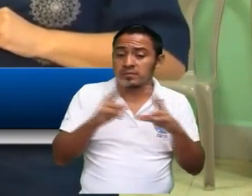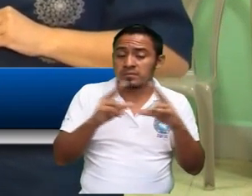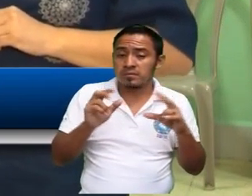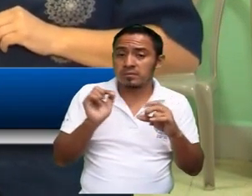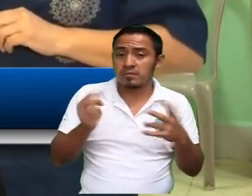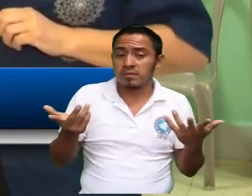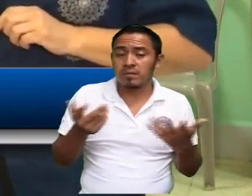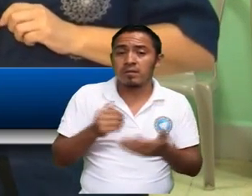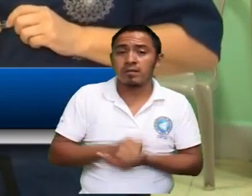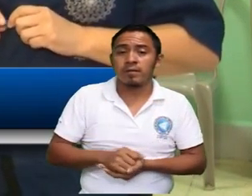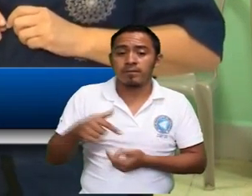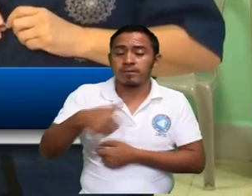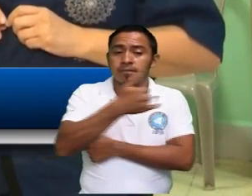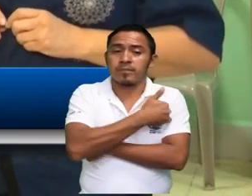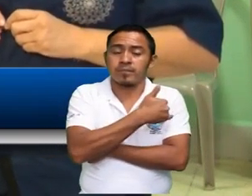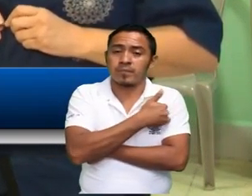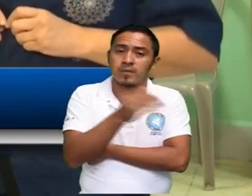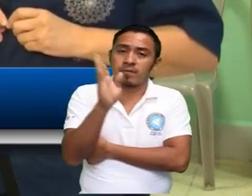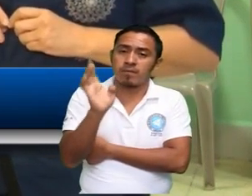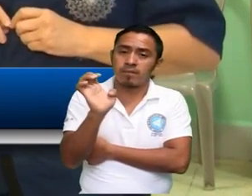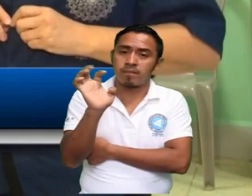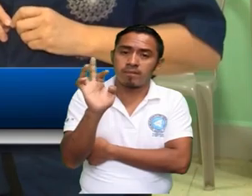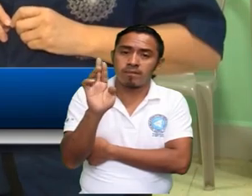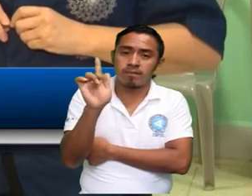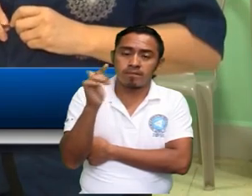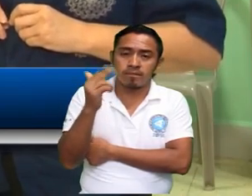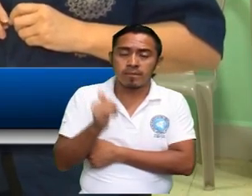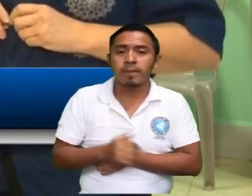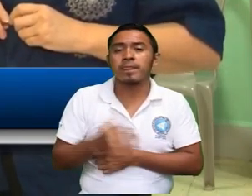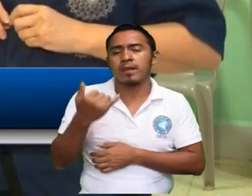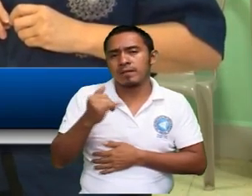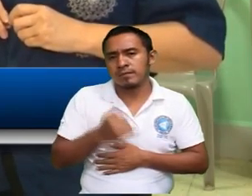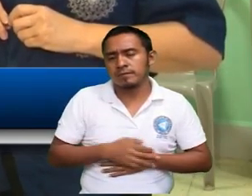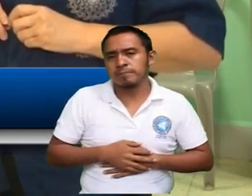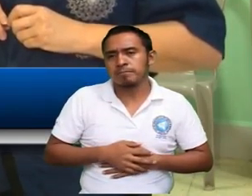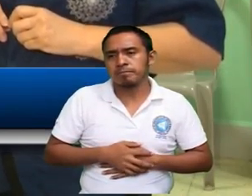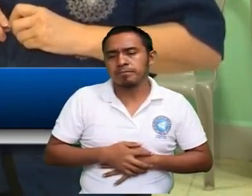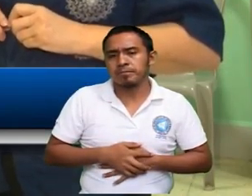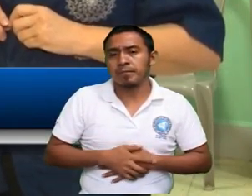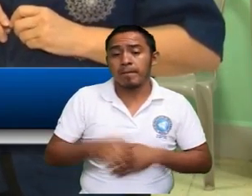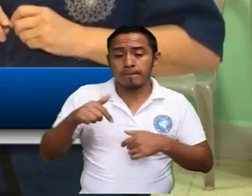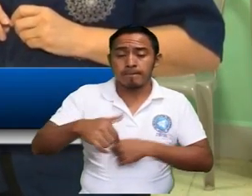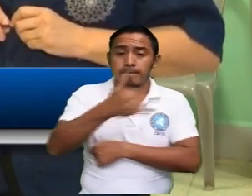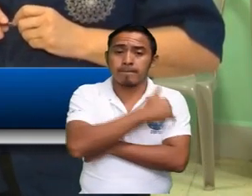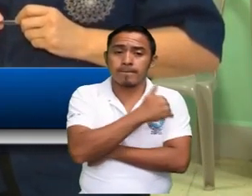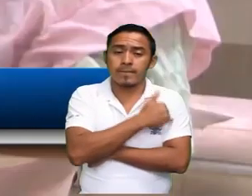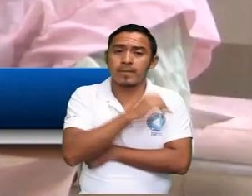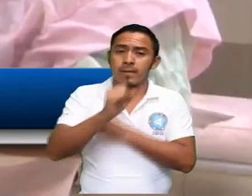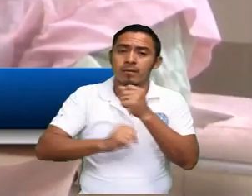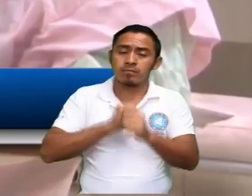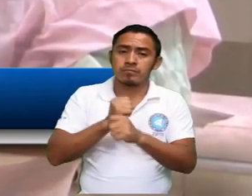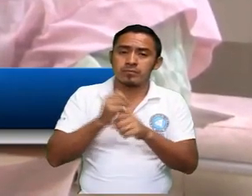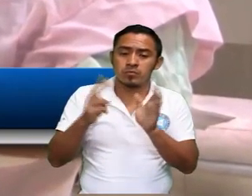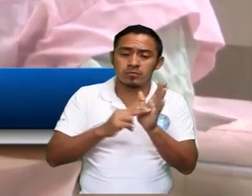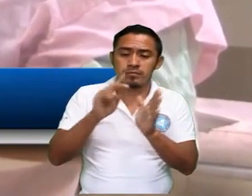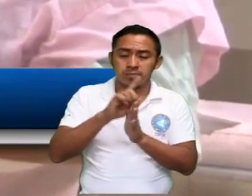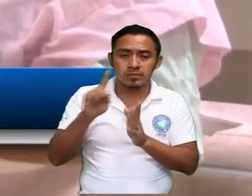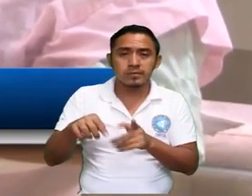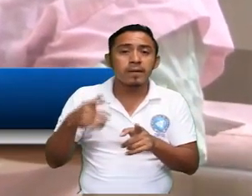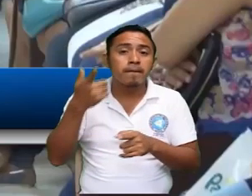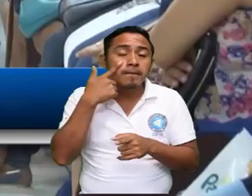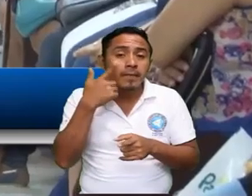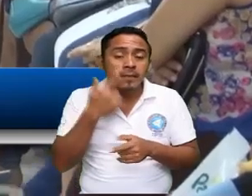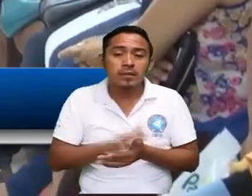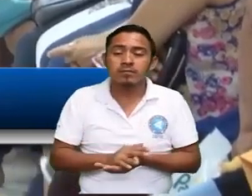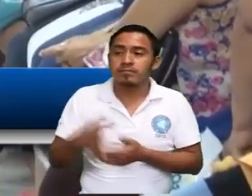habido en este hospital de referencia nacional. Sí, el hospital Berta Calderón en el 2011 fue el piloto. Uh-huh. Y